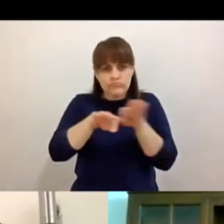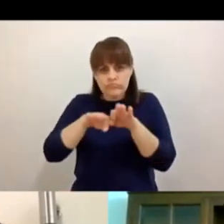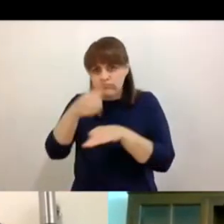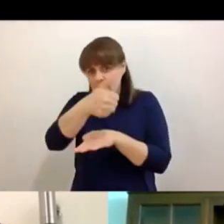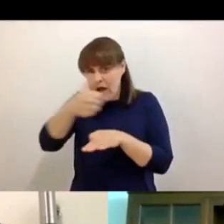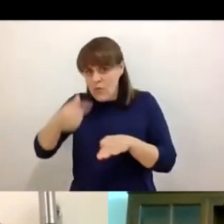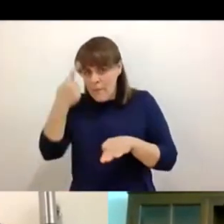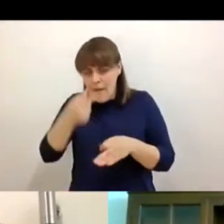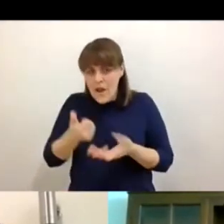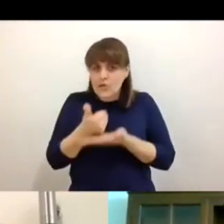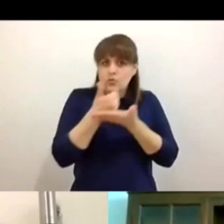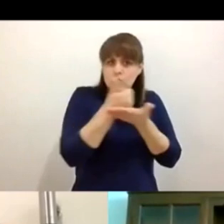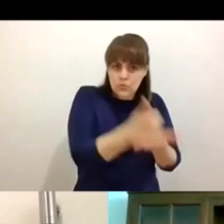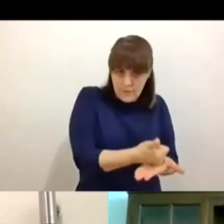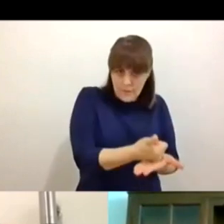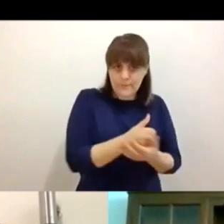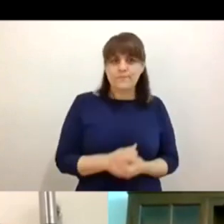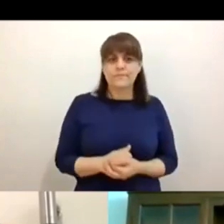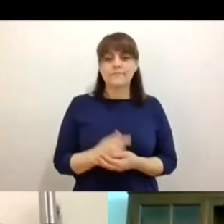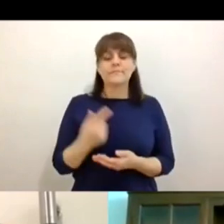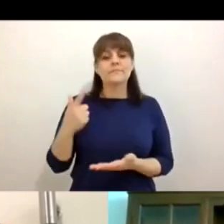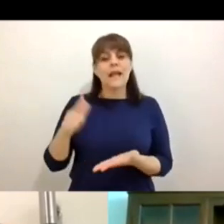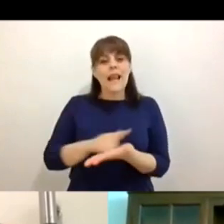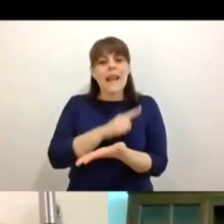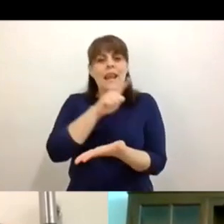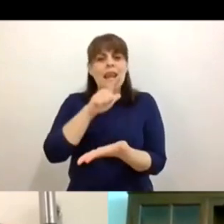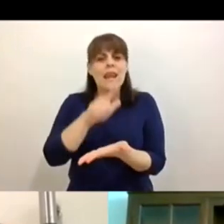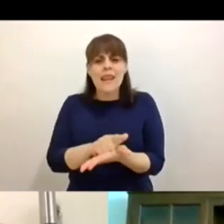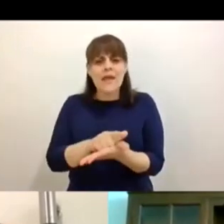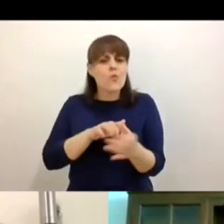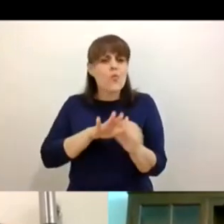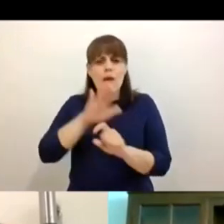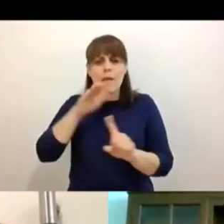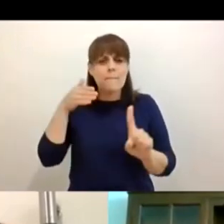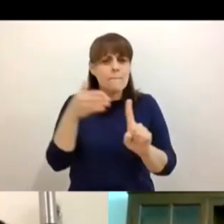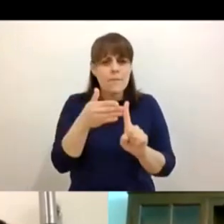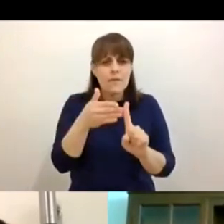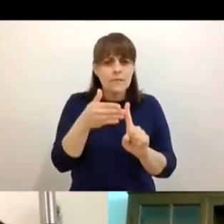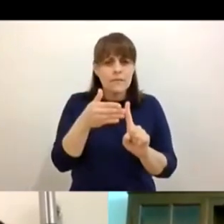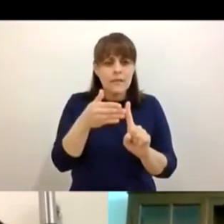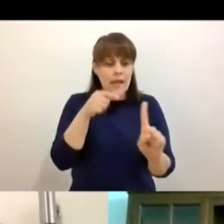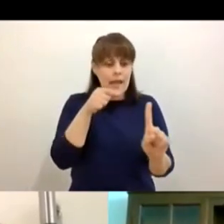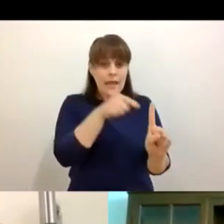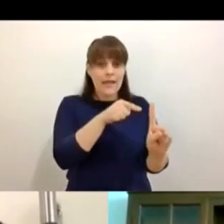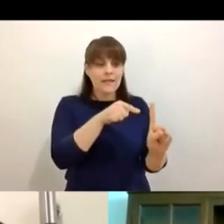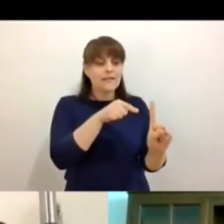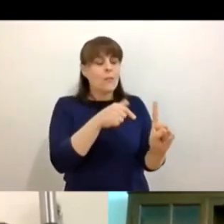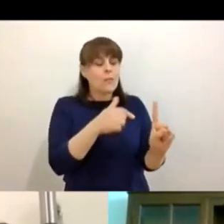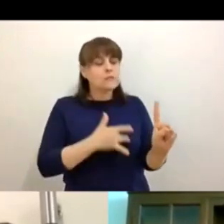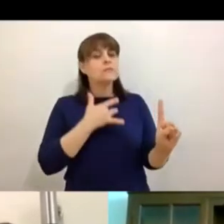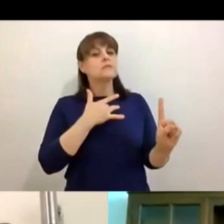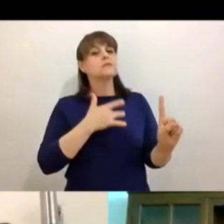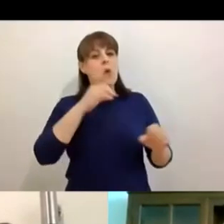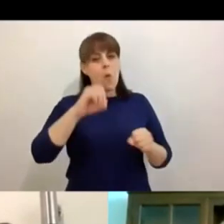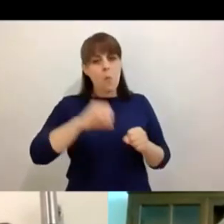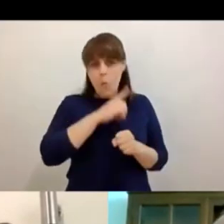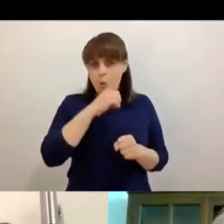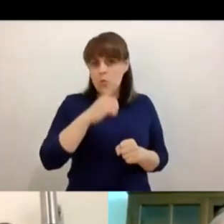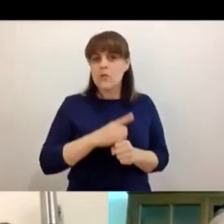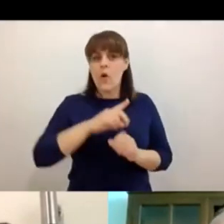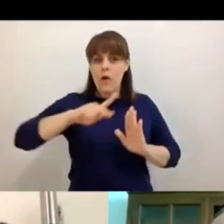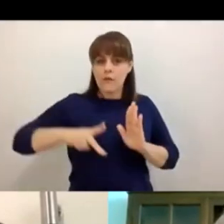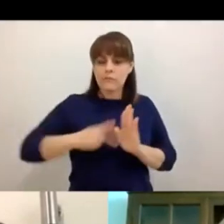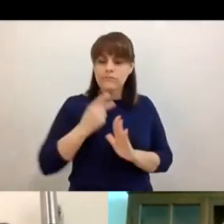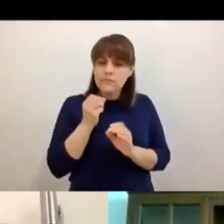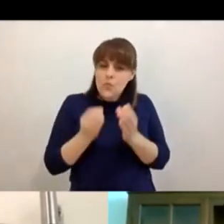proceso penal? Pues se debe de encontrar finalmente una oportunidad de un nuevo sueño para los adolescentes, para que ese nuevo